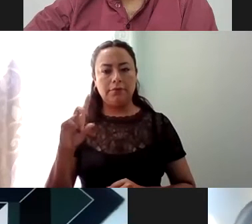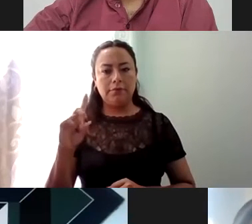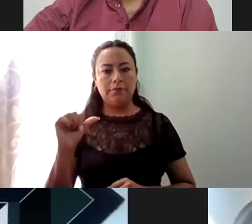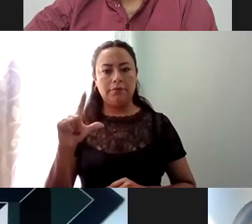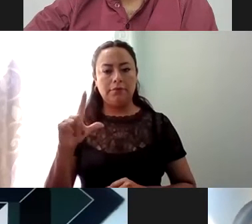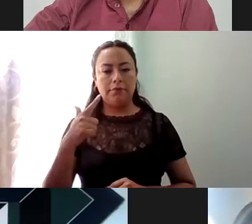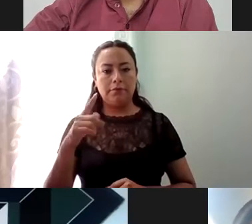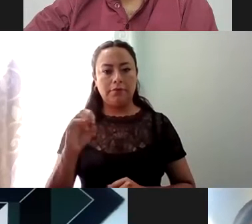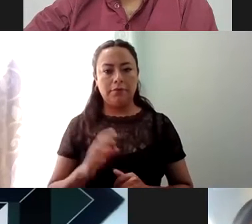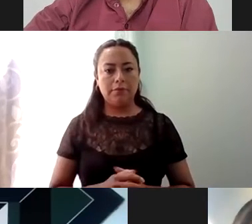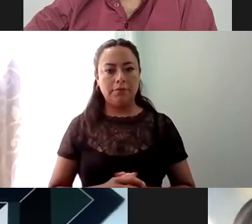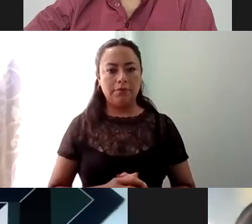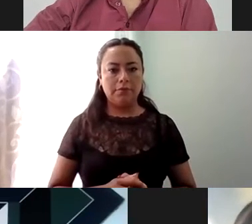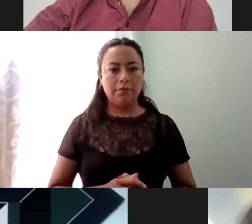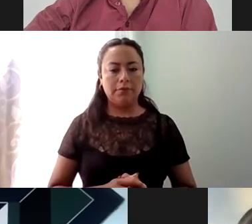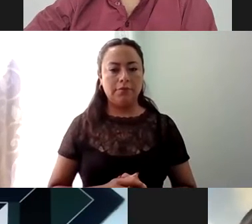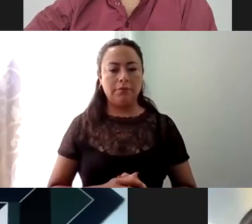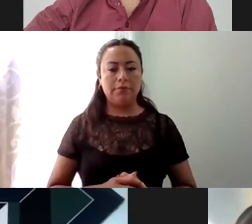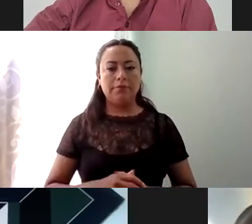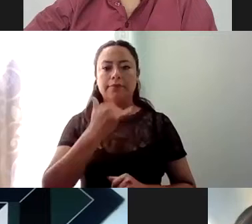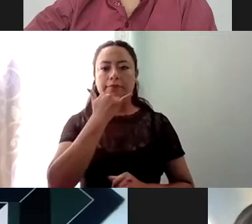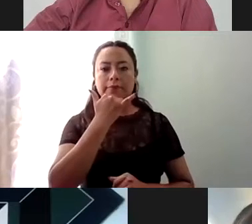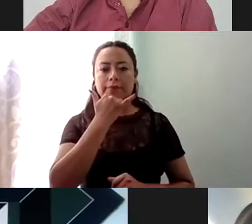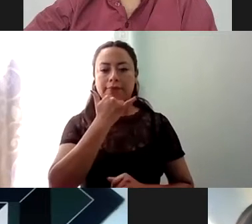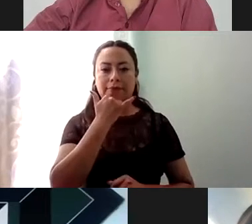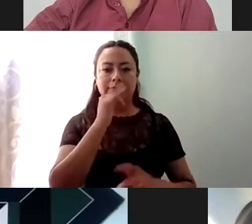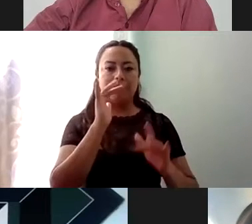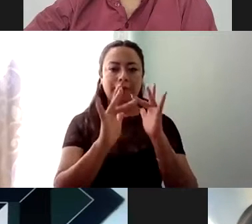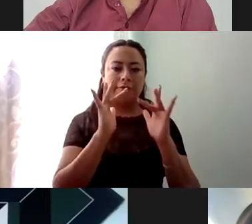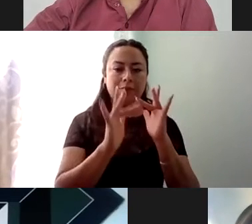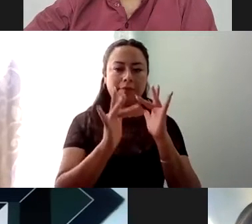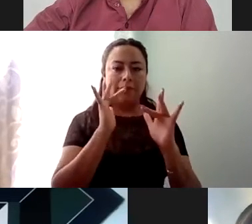le sugiero que pueda... perdón, por un creo que momento- hay algunos micrófonos.